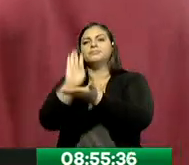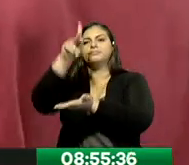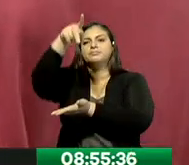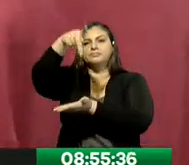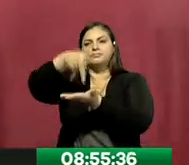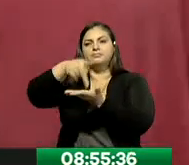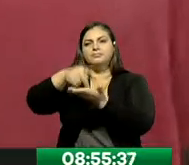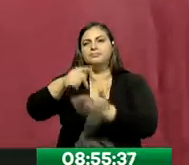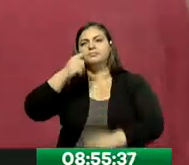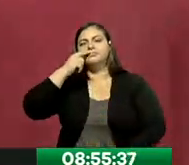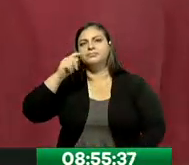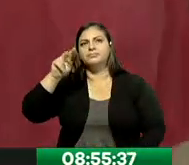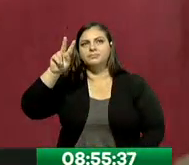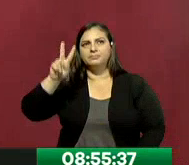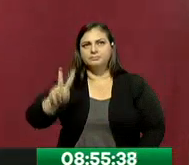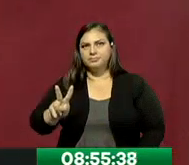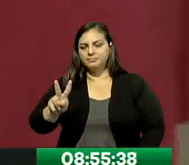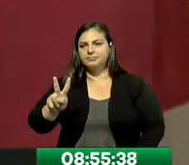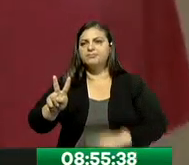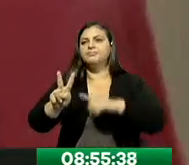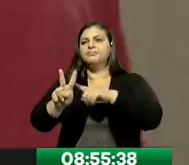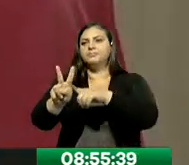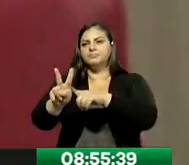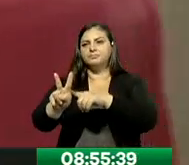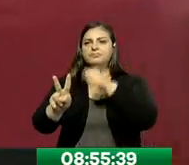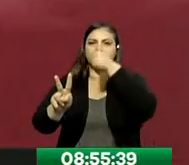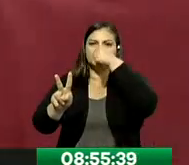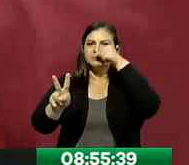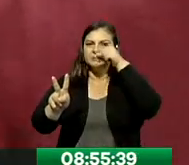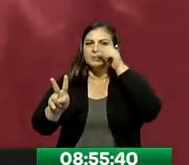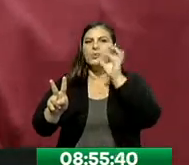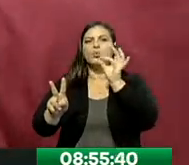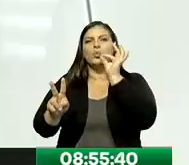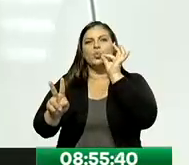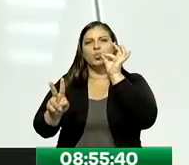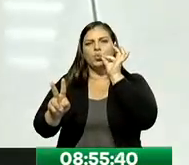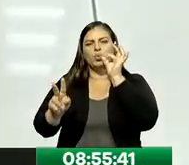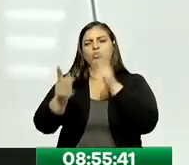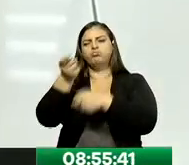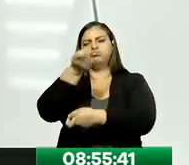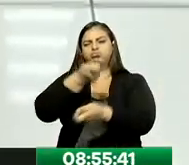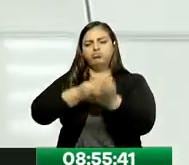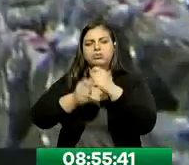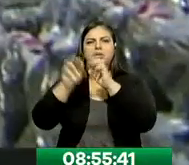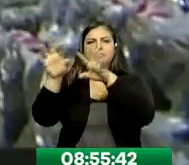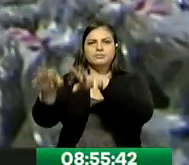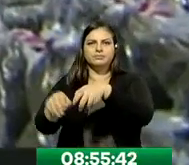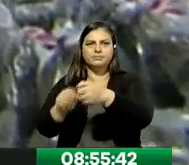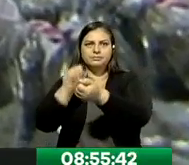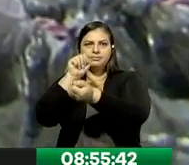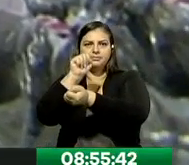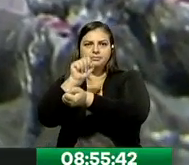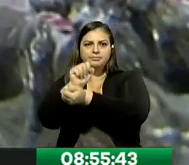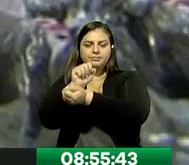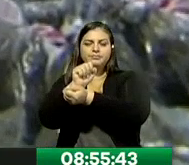obtener y lograr identificar a 10 ciudadanos, los mismos que estarían expendiendo